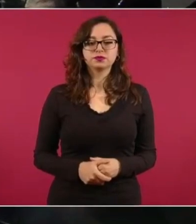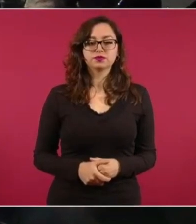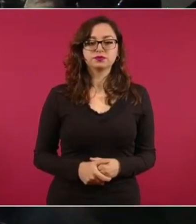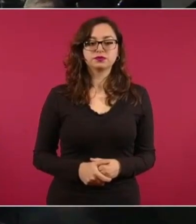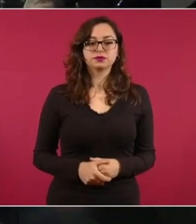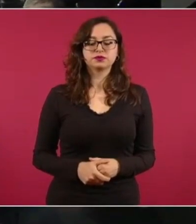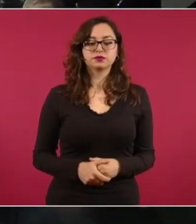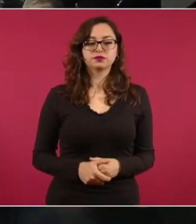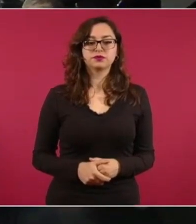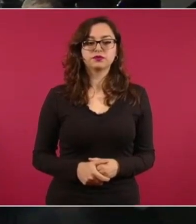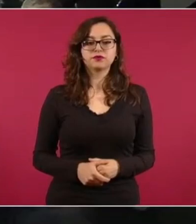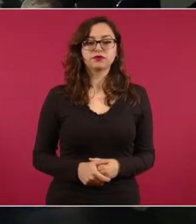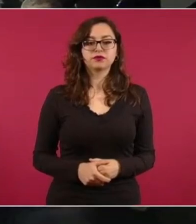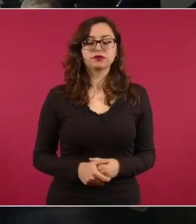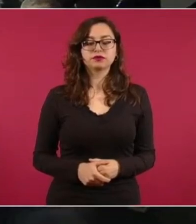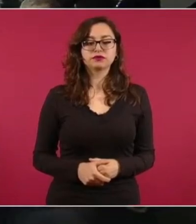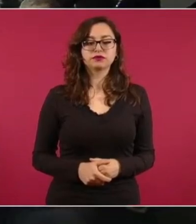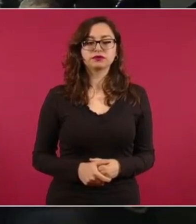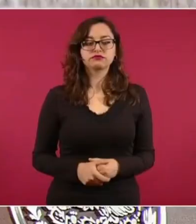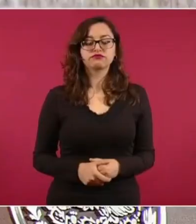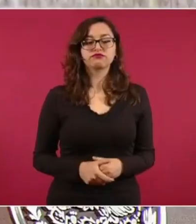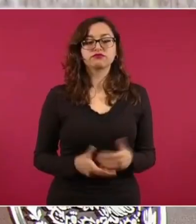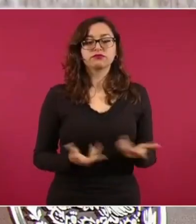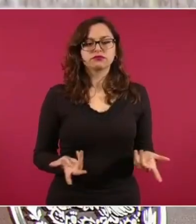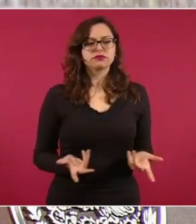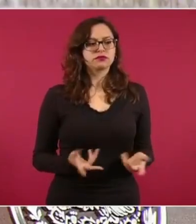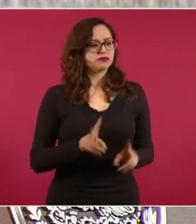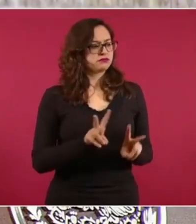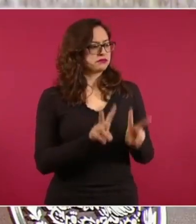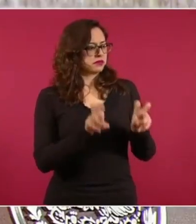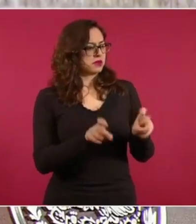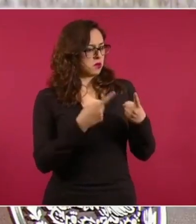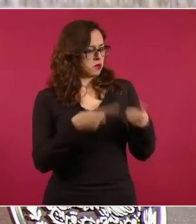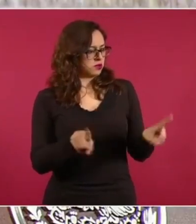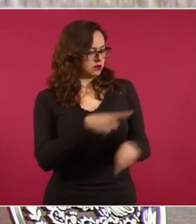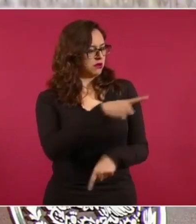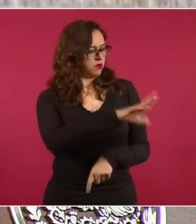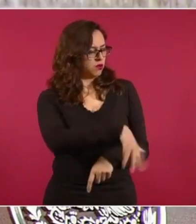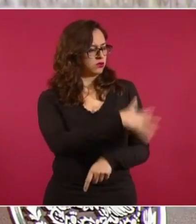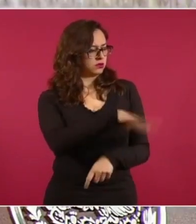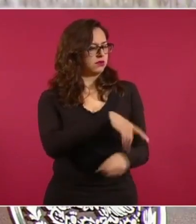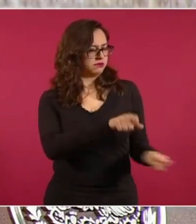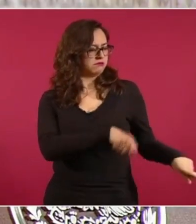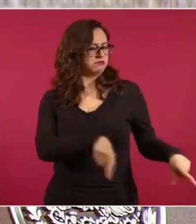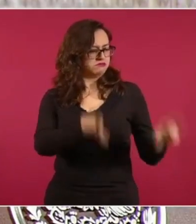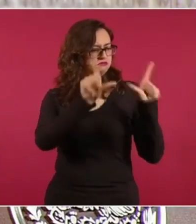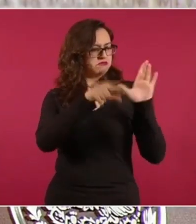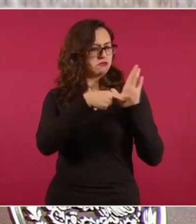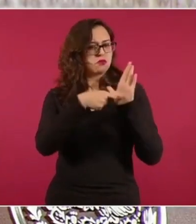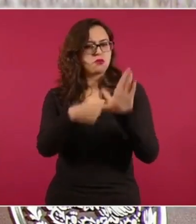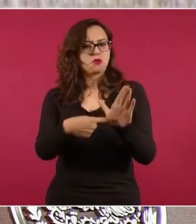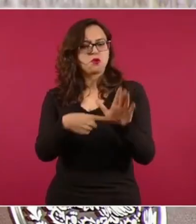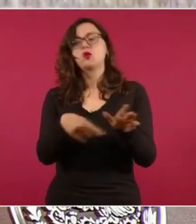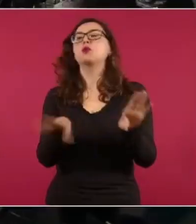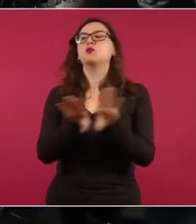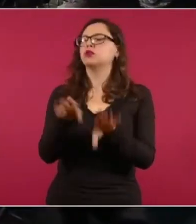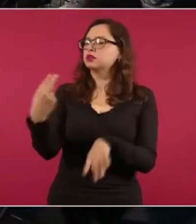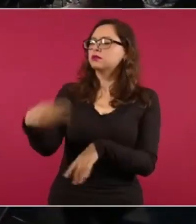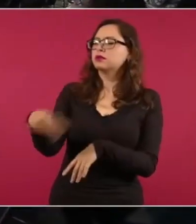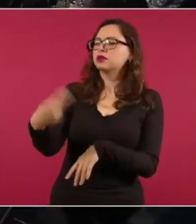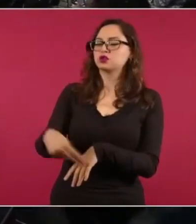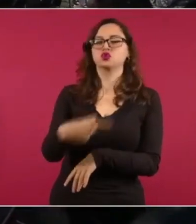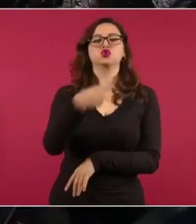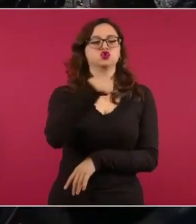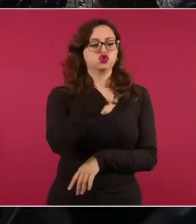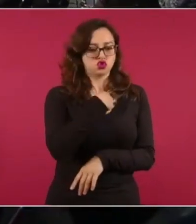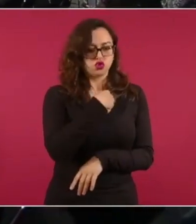Esta pregunta… Y lo de la música, sí, la tenemos. ¿Cómo se llama? Soy del